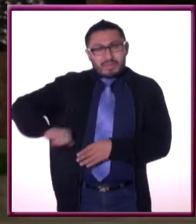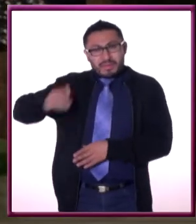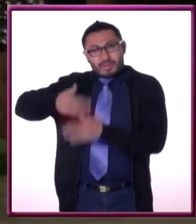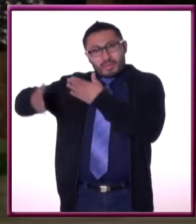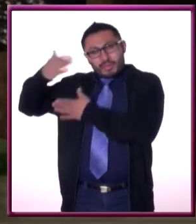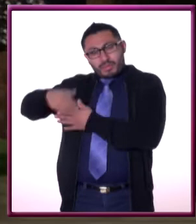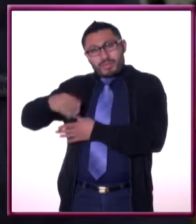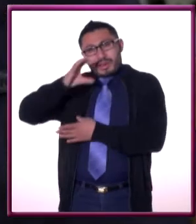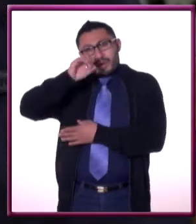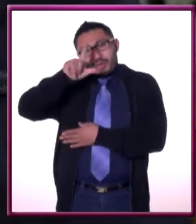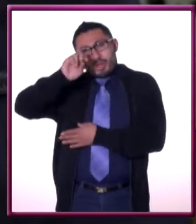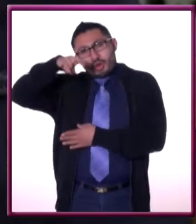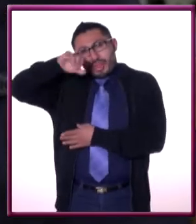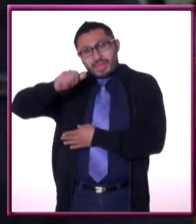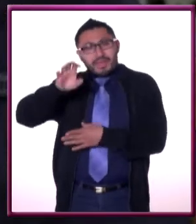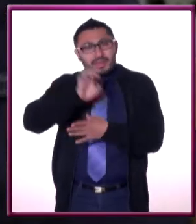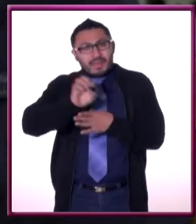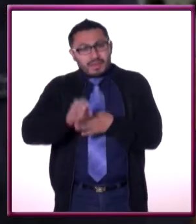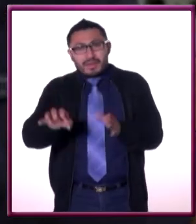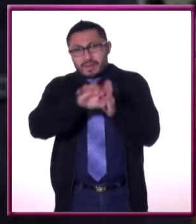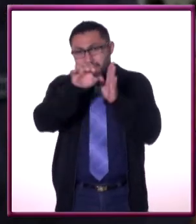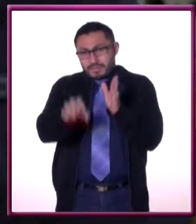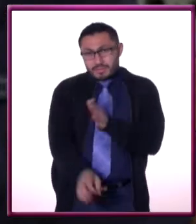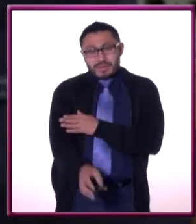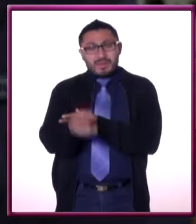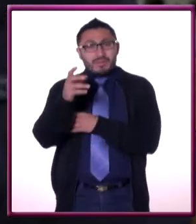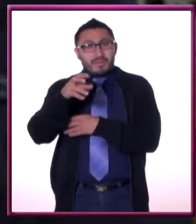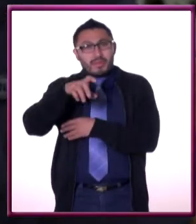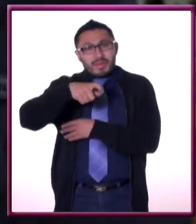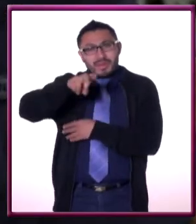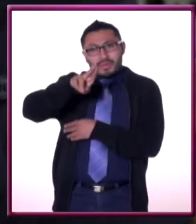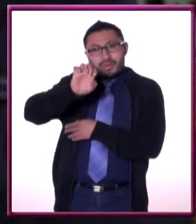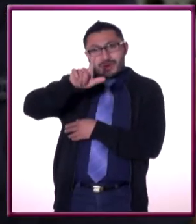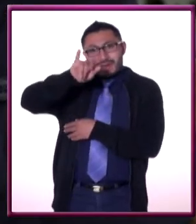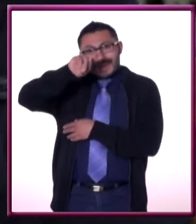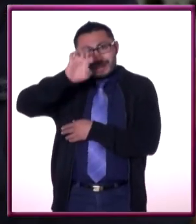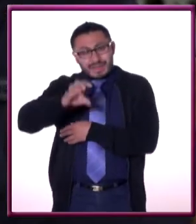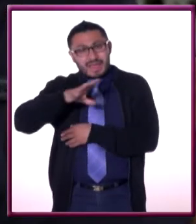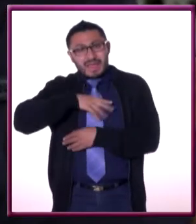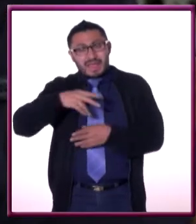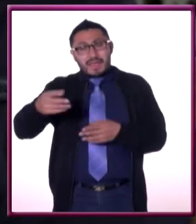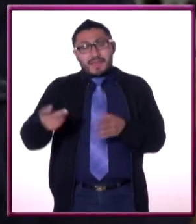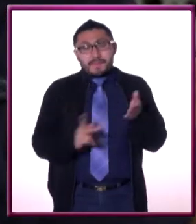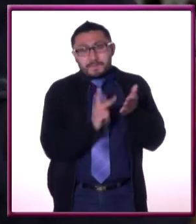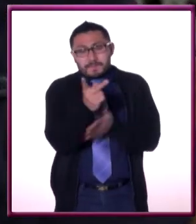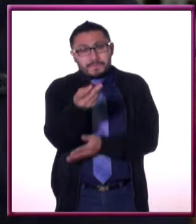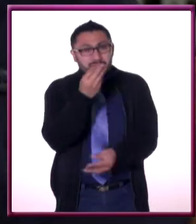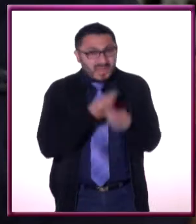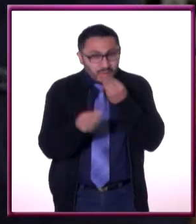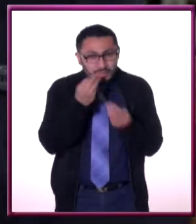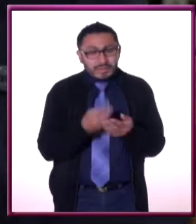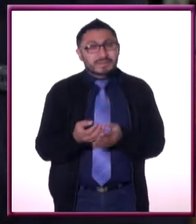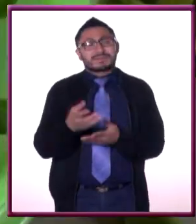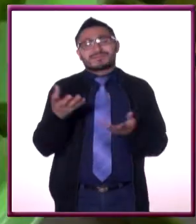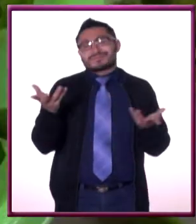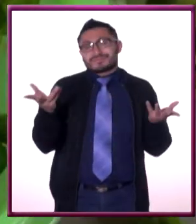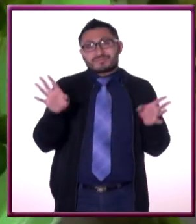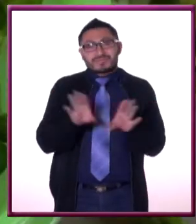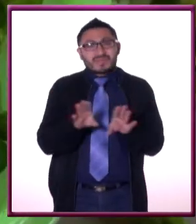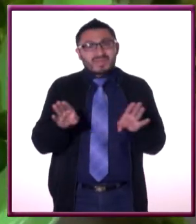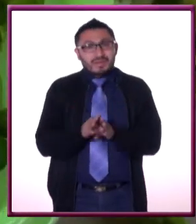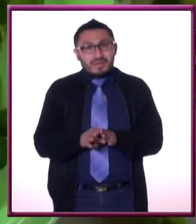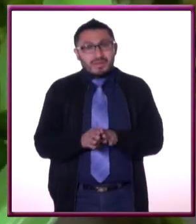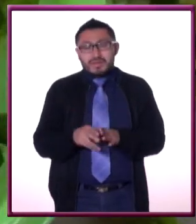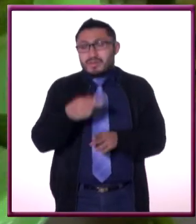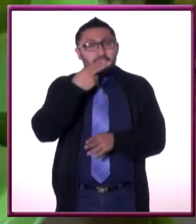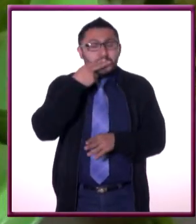la época de la colonia. Entonces, por ejemplo, los quelites y estas hierbas tiernas comestibles, pues finalmente dejaron